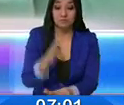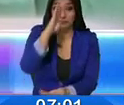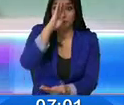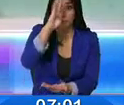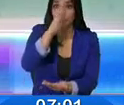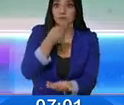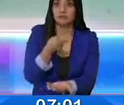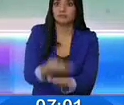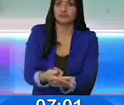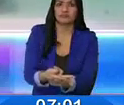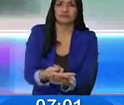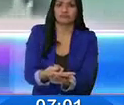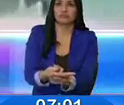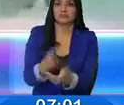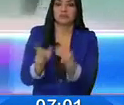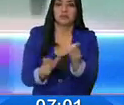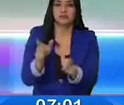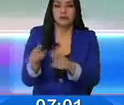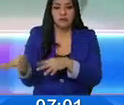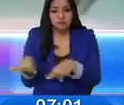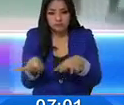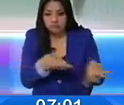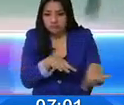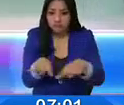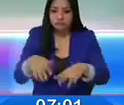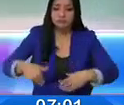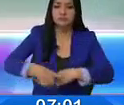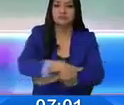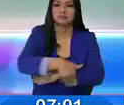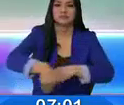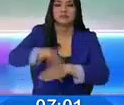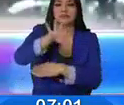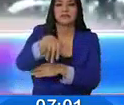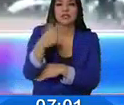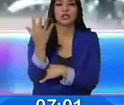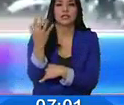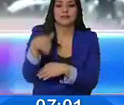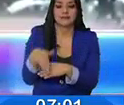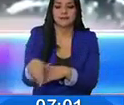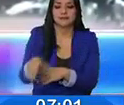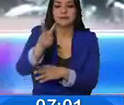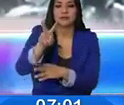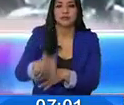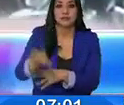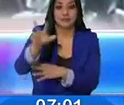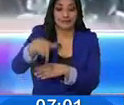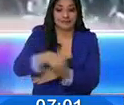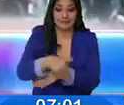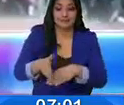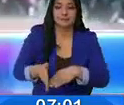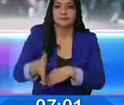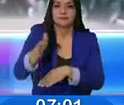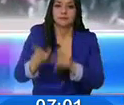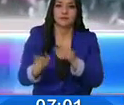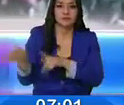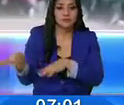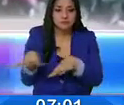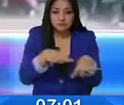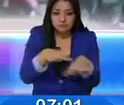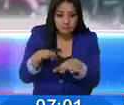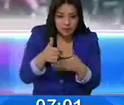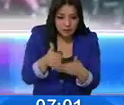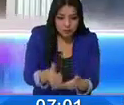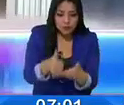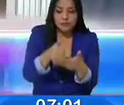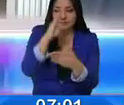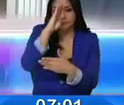mitad de la calzada, mientras habitantes de la calle 115 y avenida 203, donde ocurrieron los hechos, salieron para tratar de auxiliar a